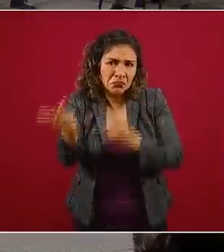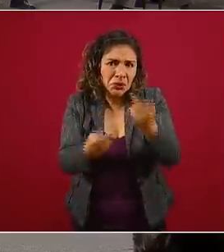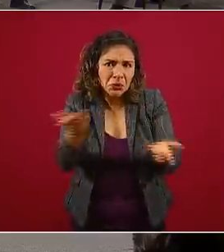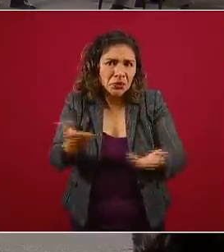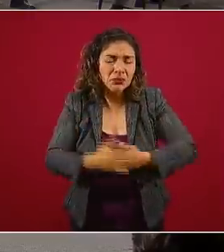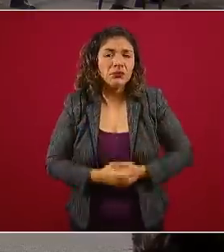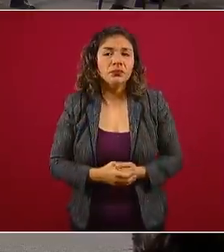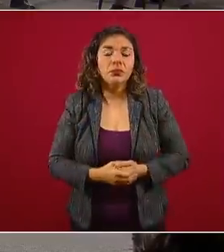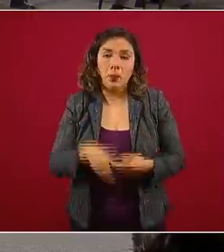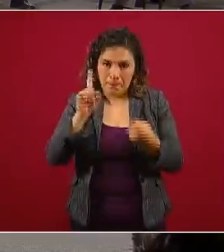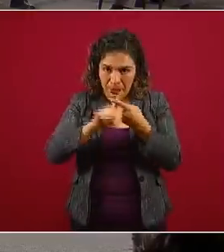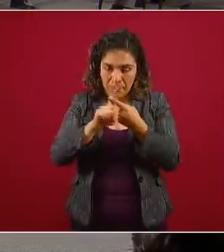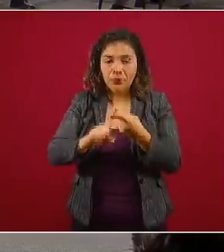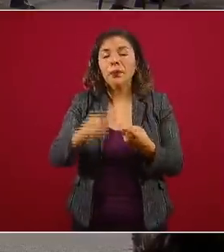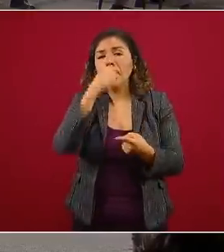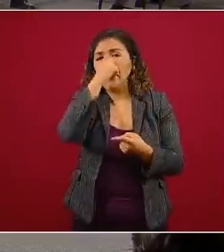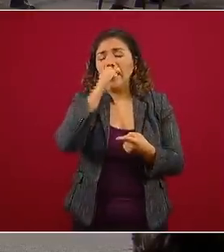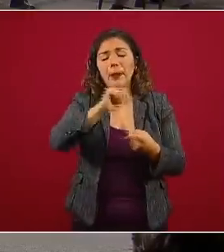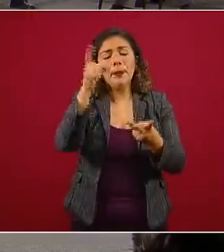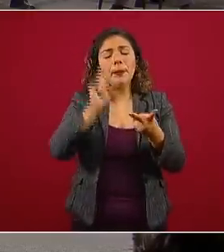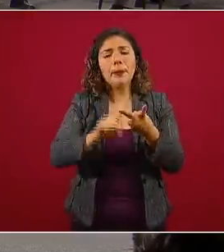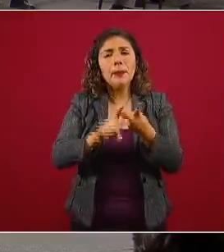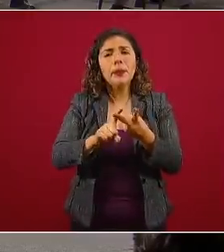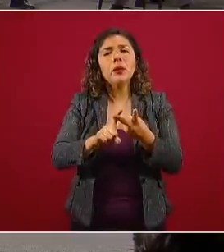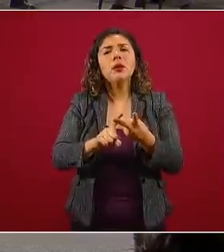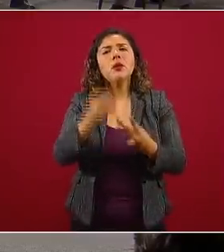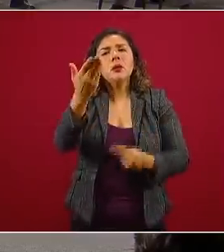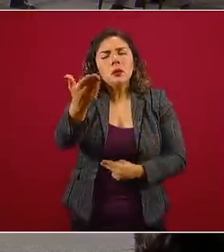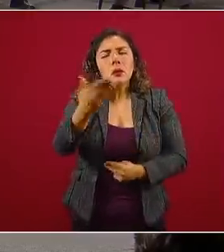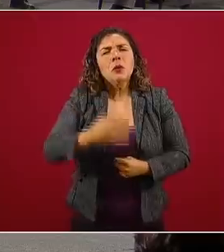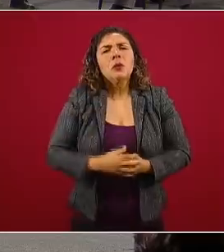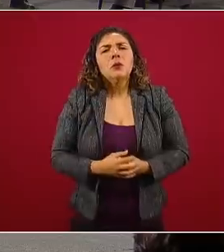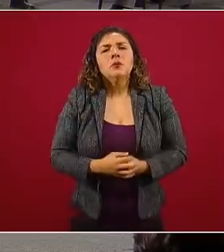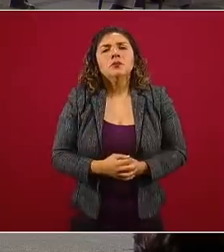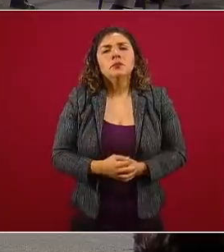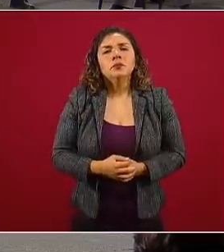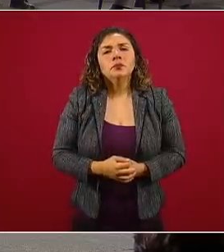esa será la primera pregunta la segunda pregunta presidente